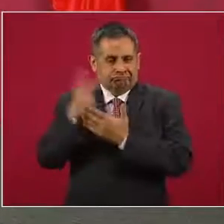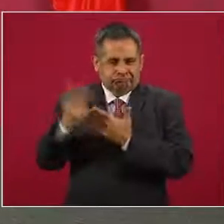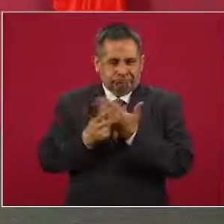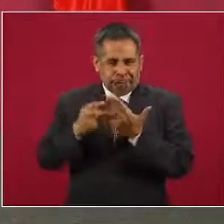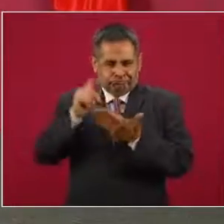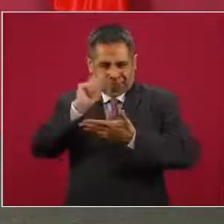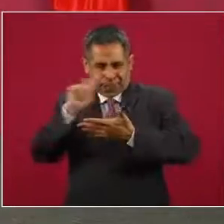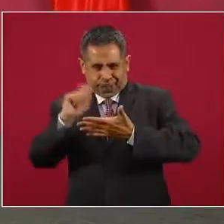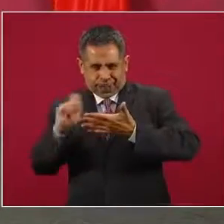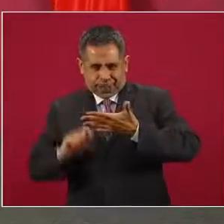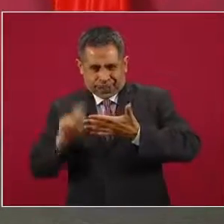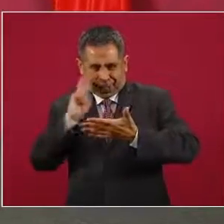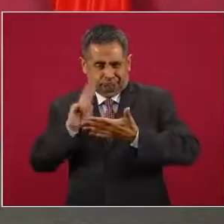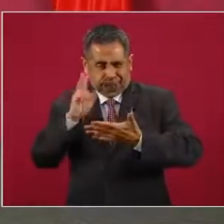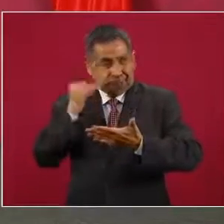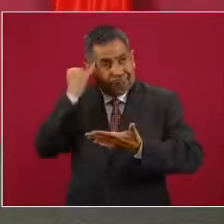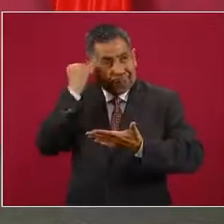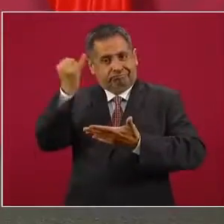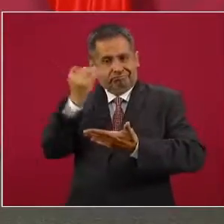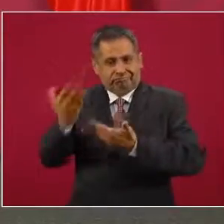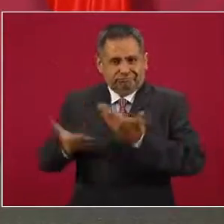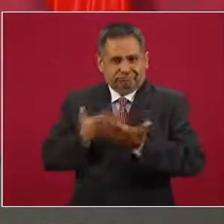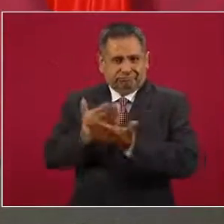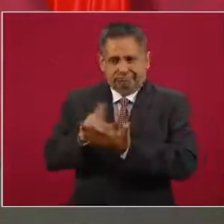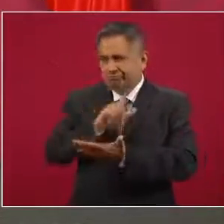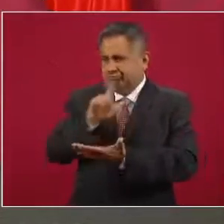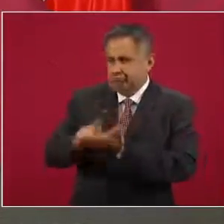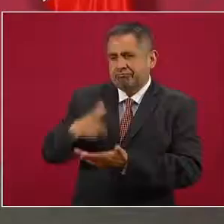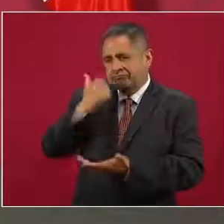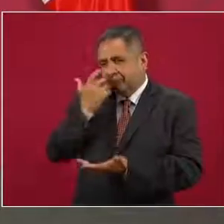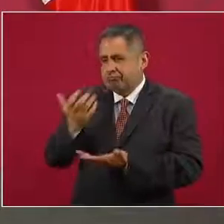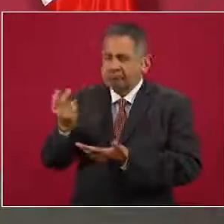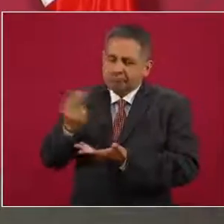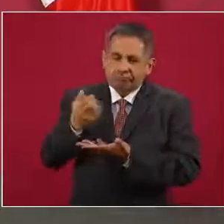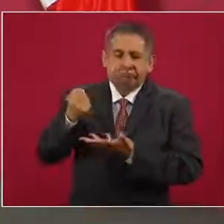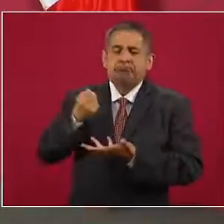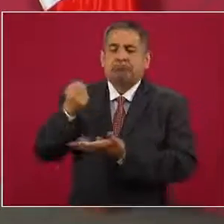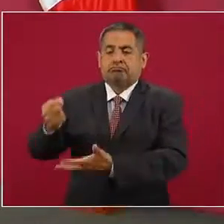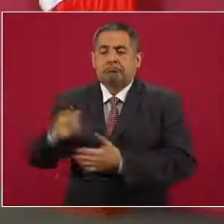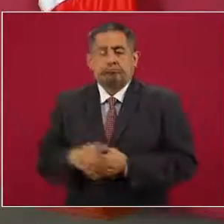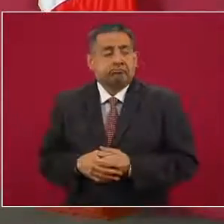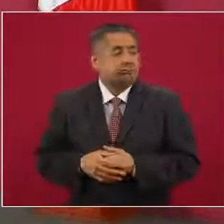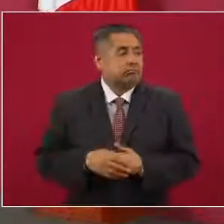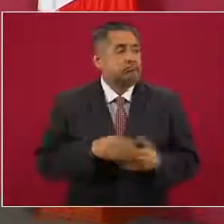la iniciativa de ley de ingresos, no ponen